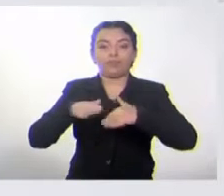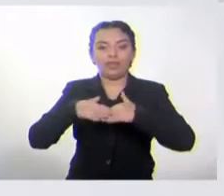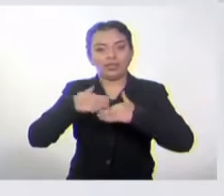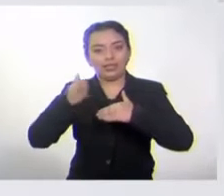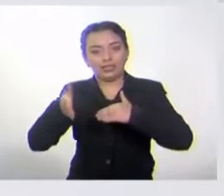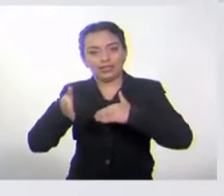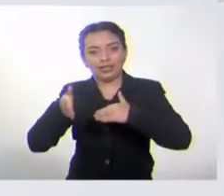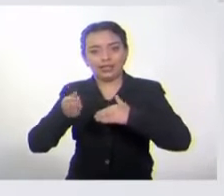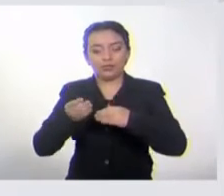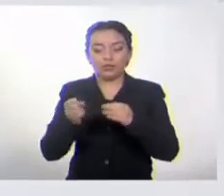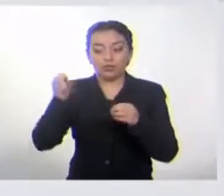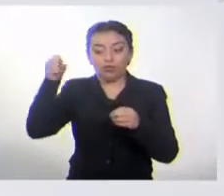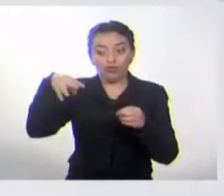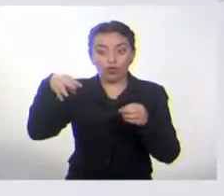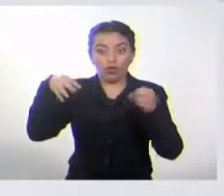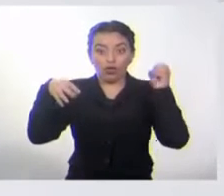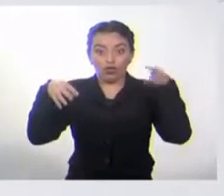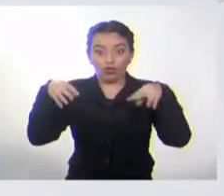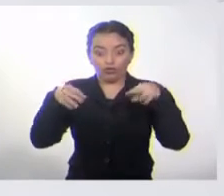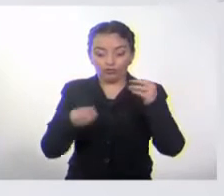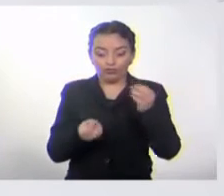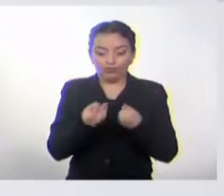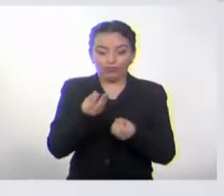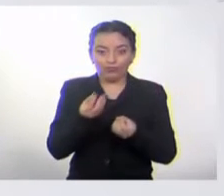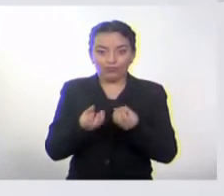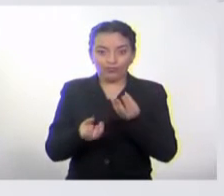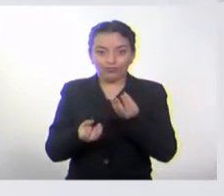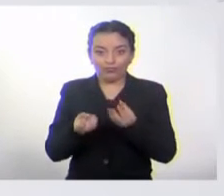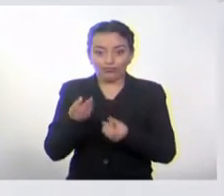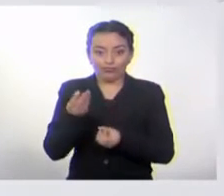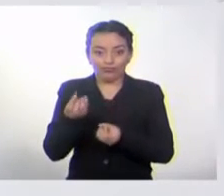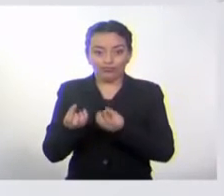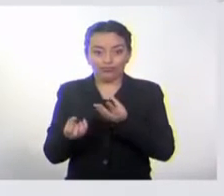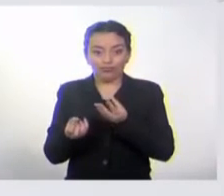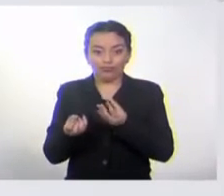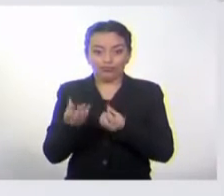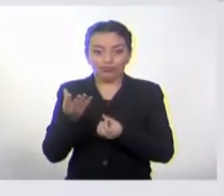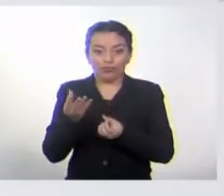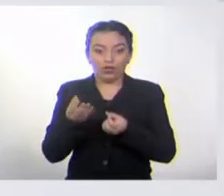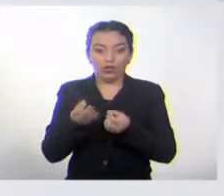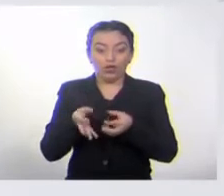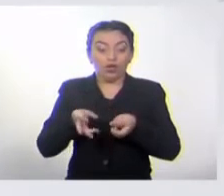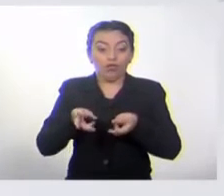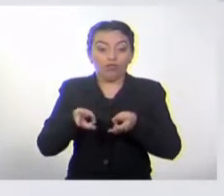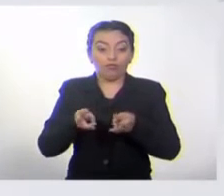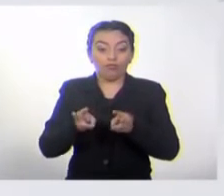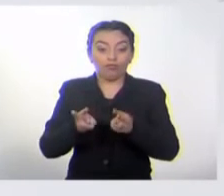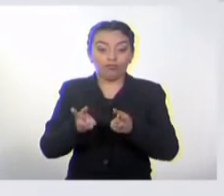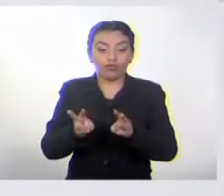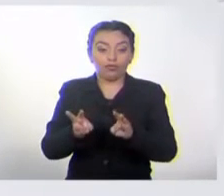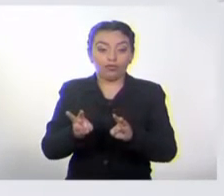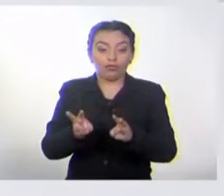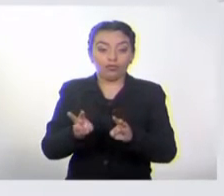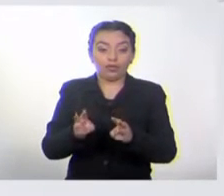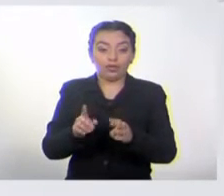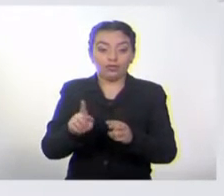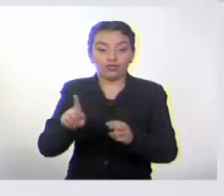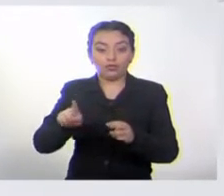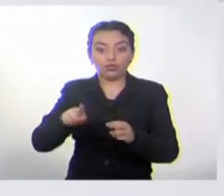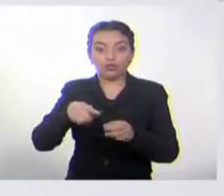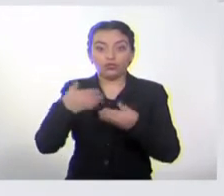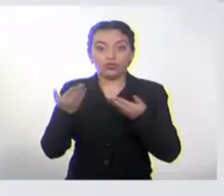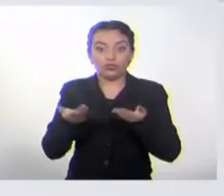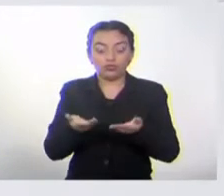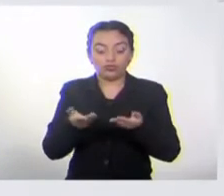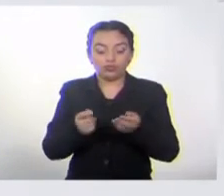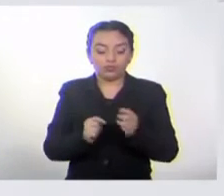La forma en la que lo vamos a colocar tiene el siguiente arreglo: donde termina uno